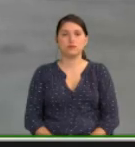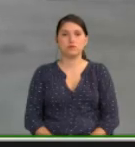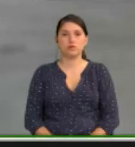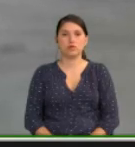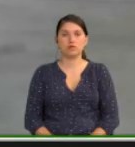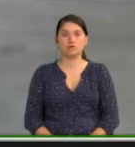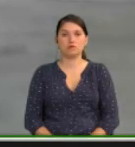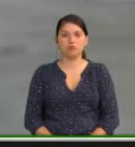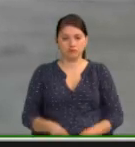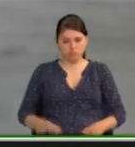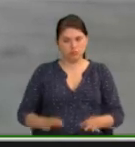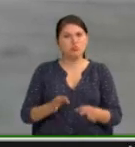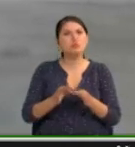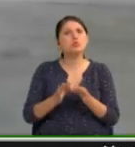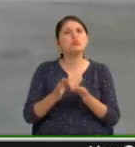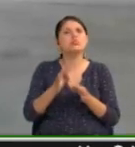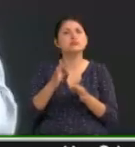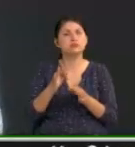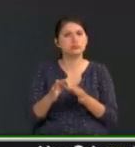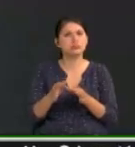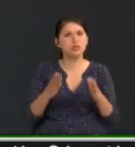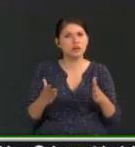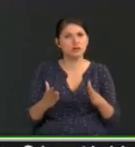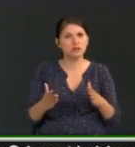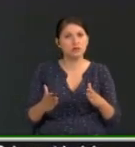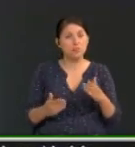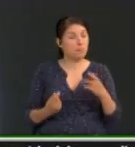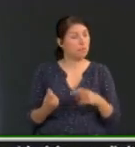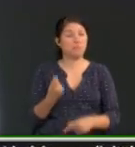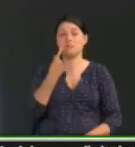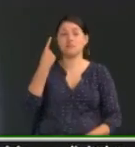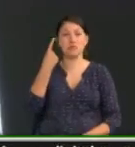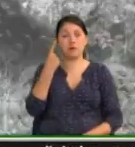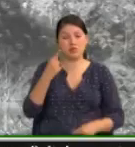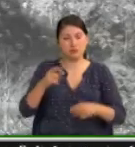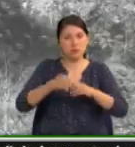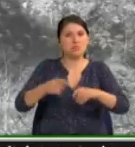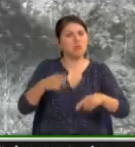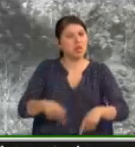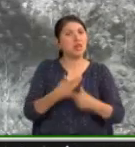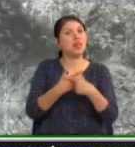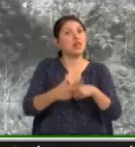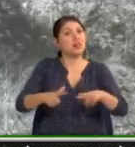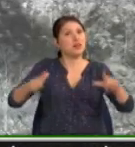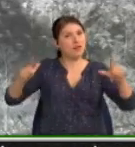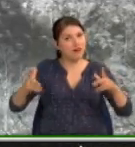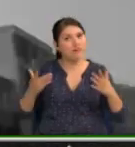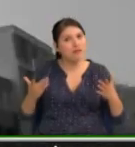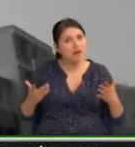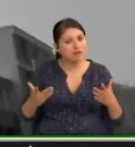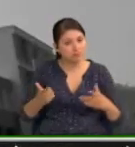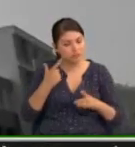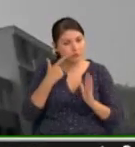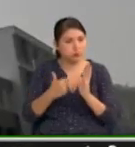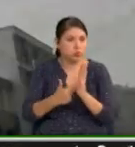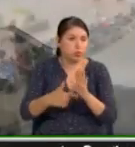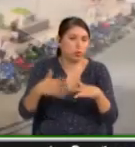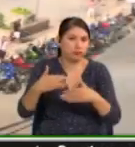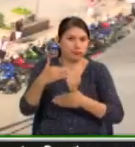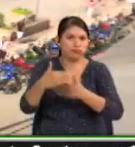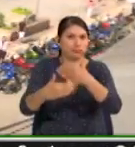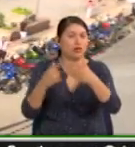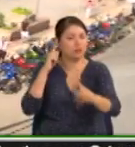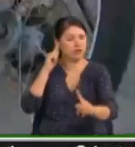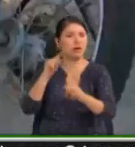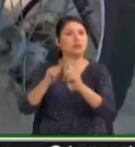declarar el municipio que sembró las primeras minas libre de minas. Es un acto simbólico de transición